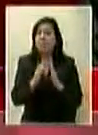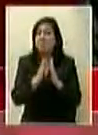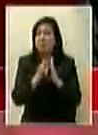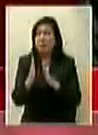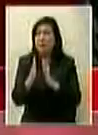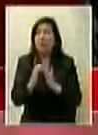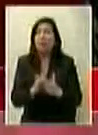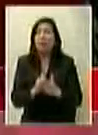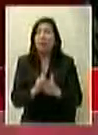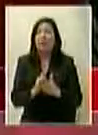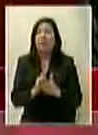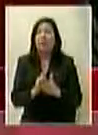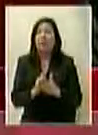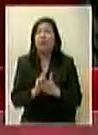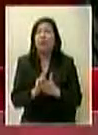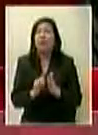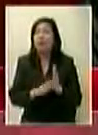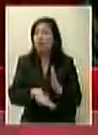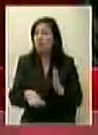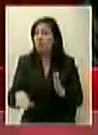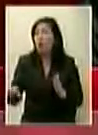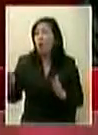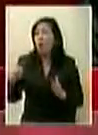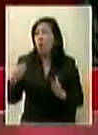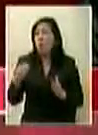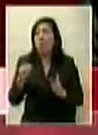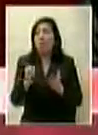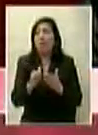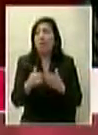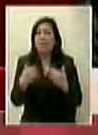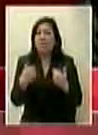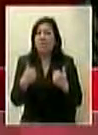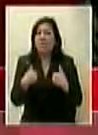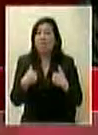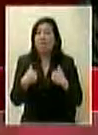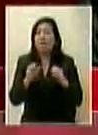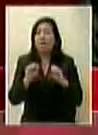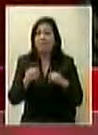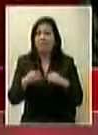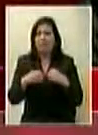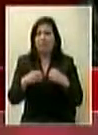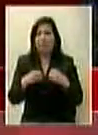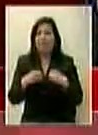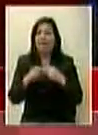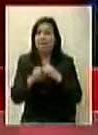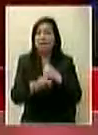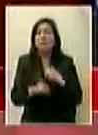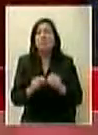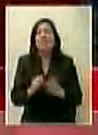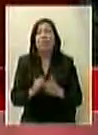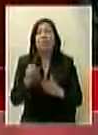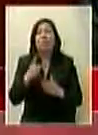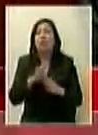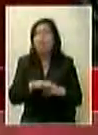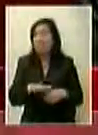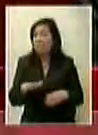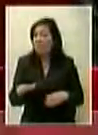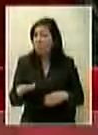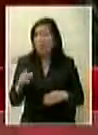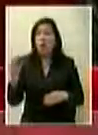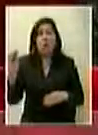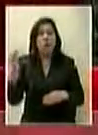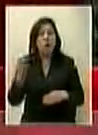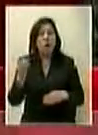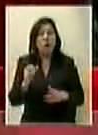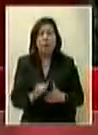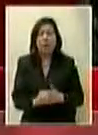señor presidente, de la Rectoría de la Infancia y Adolescencia, estaremos aprobando el Plan Nacional de Acción por la Infancia y